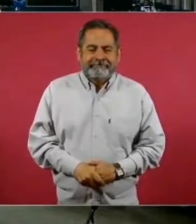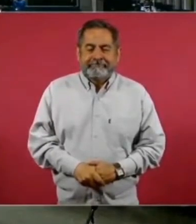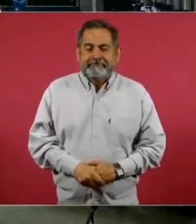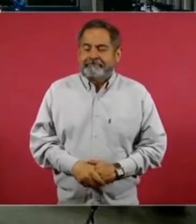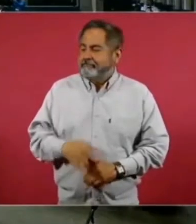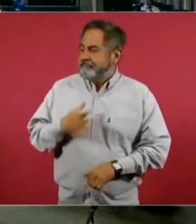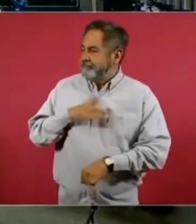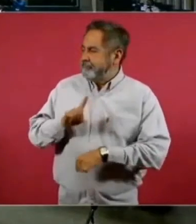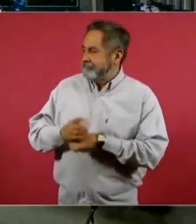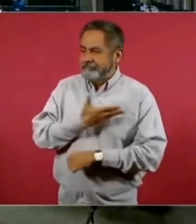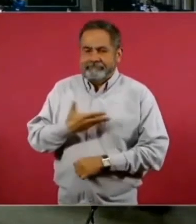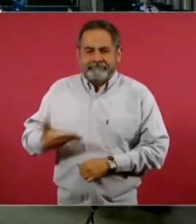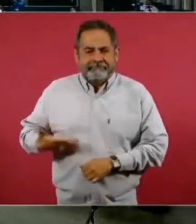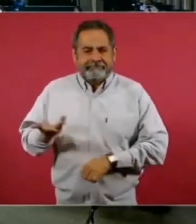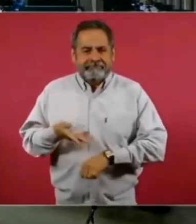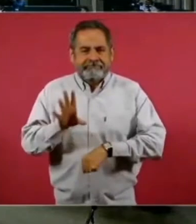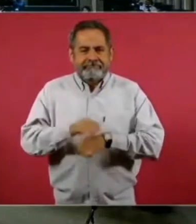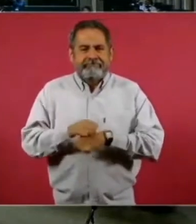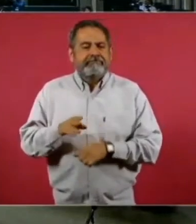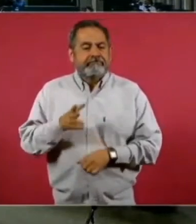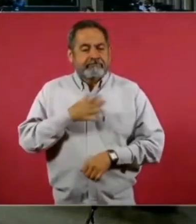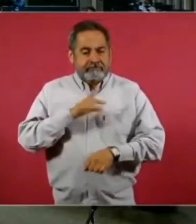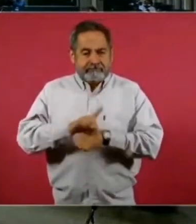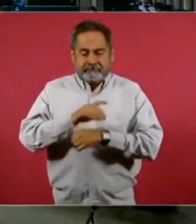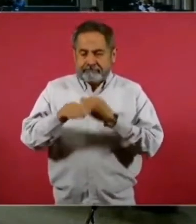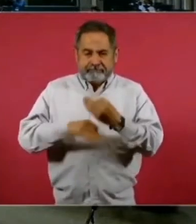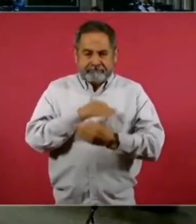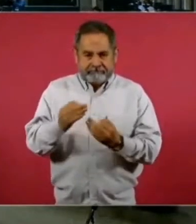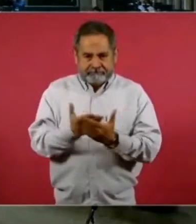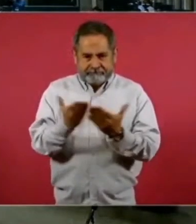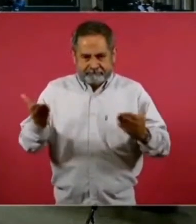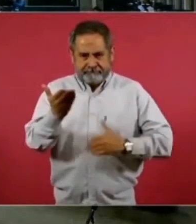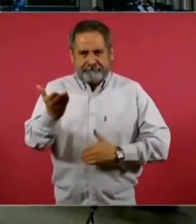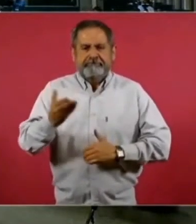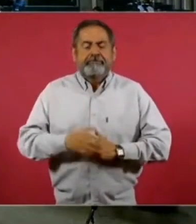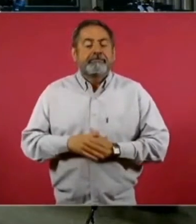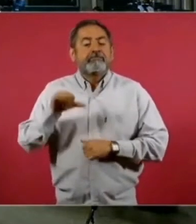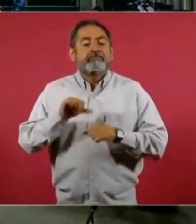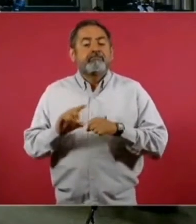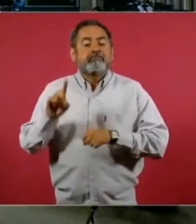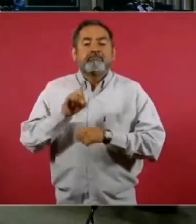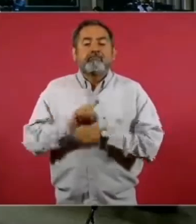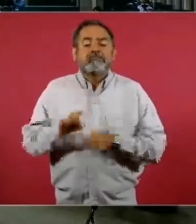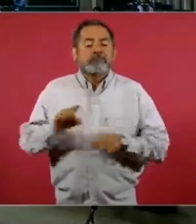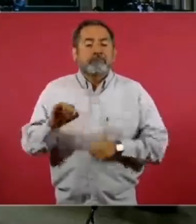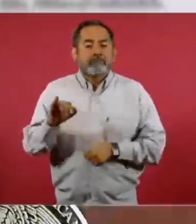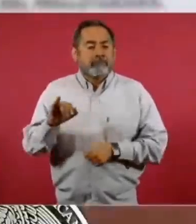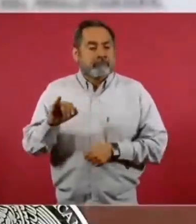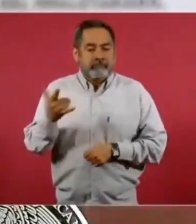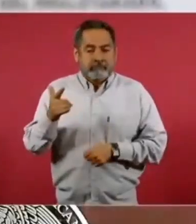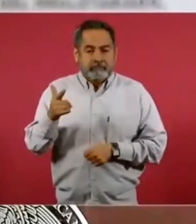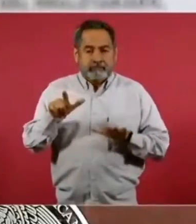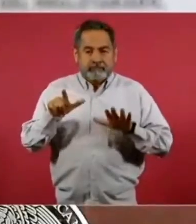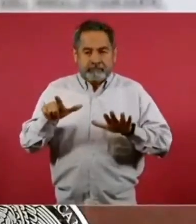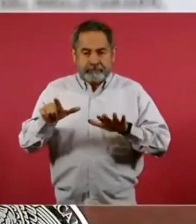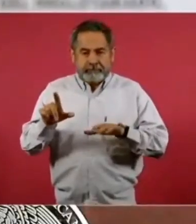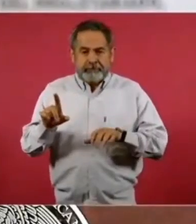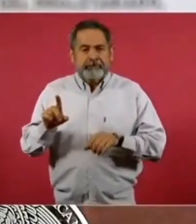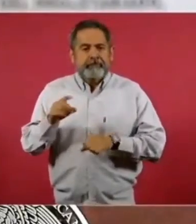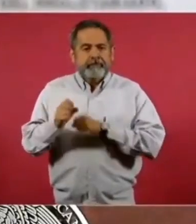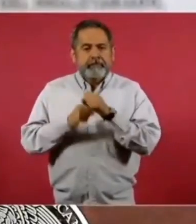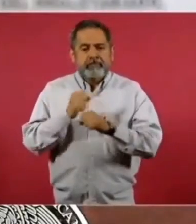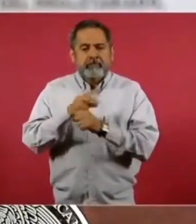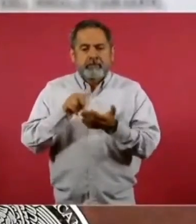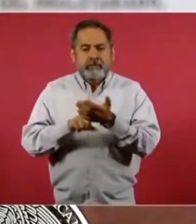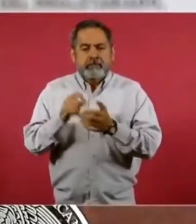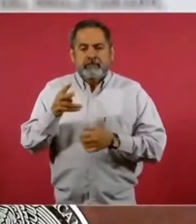Buenos días, señor presidente, con su permiso. Buenos días a todas, a todos. Hoy es 17 de julio del año 2024. Esta es la sección